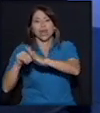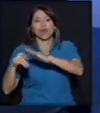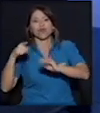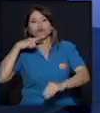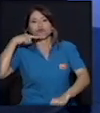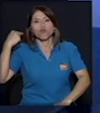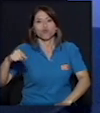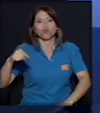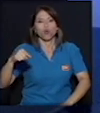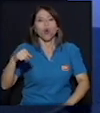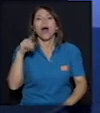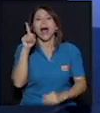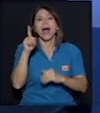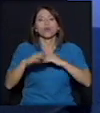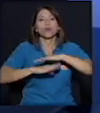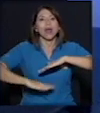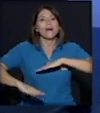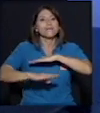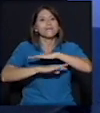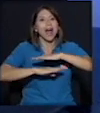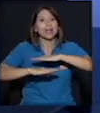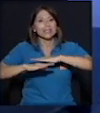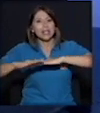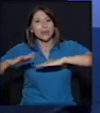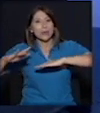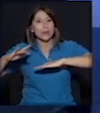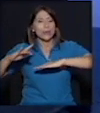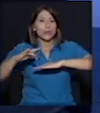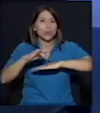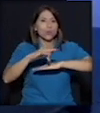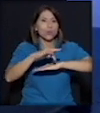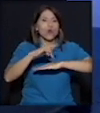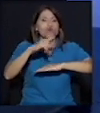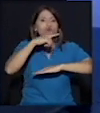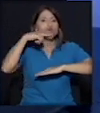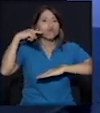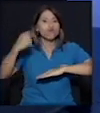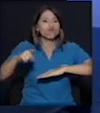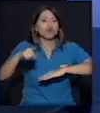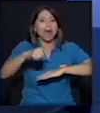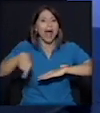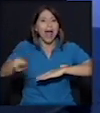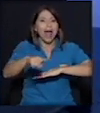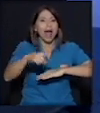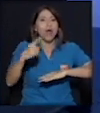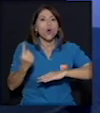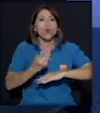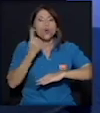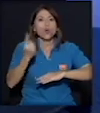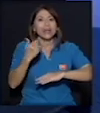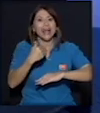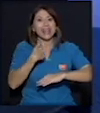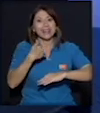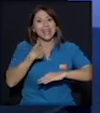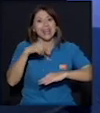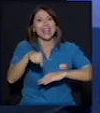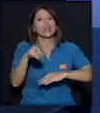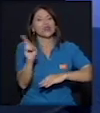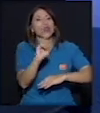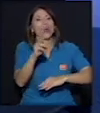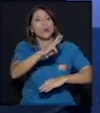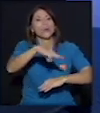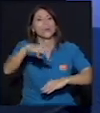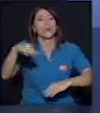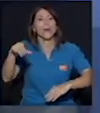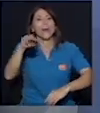base aeronaval de primera magnitud rusa, la única que tiene ya en el exterior, está en el